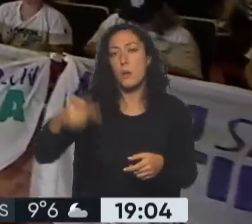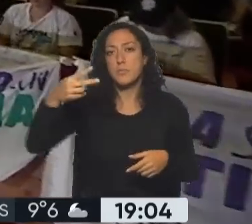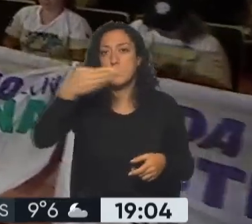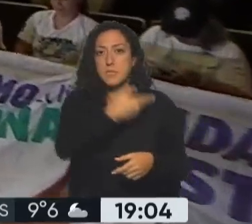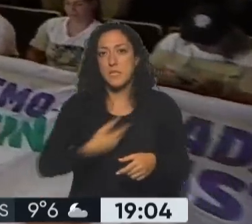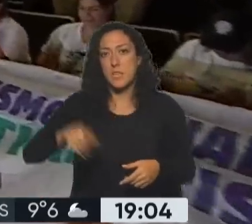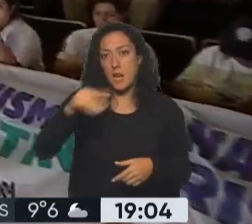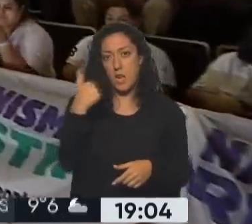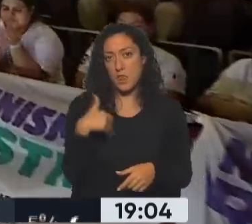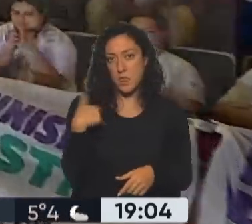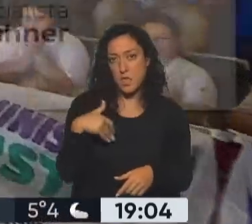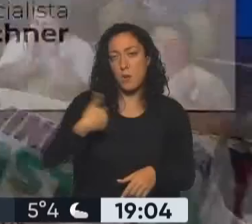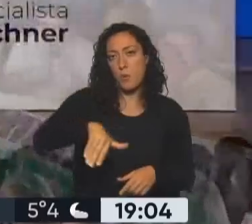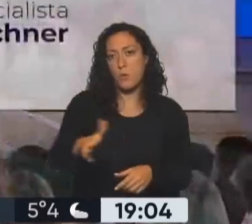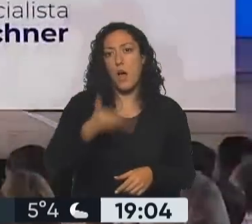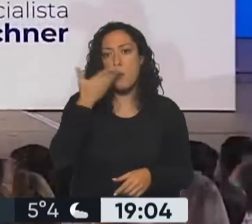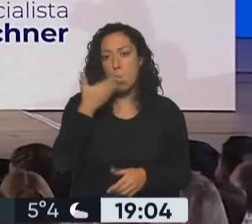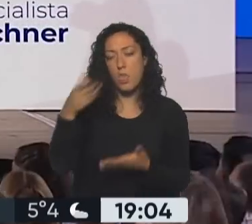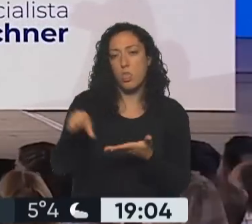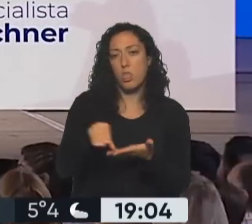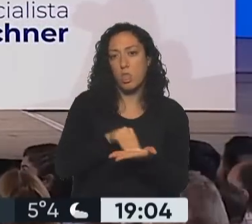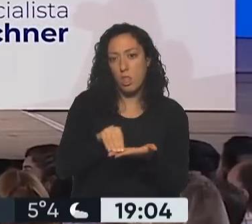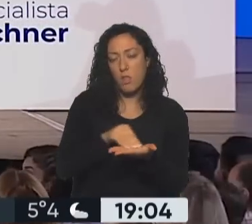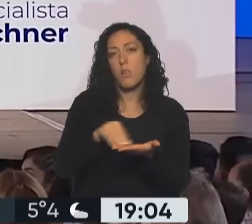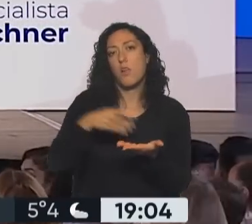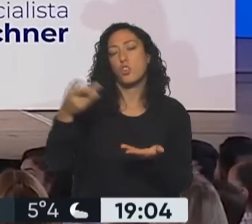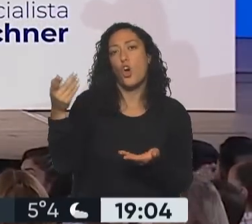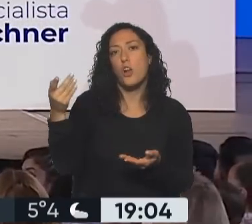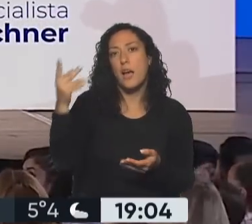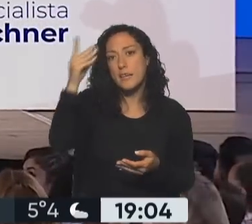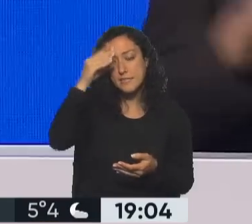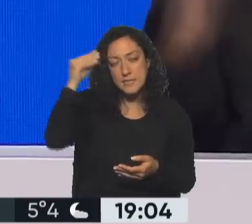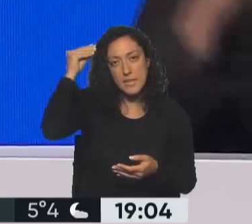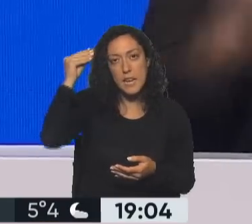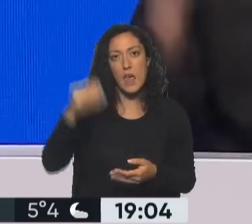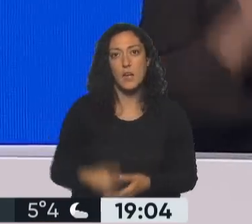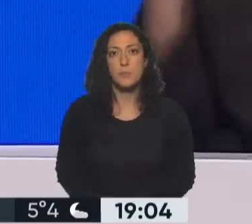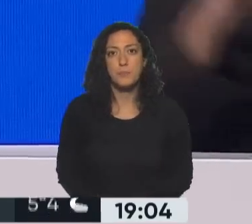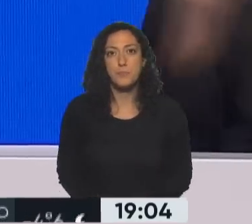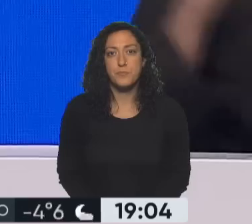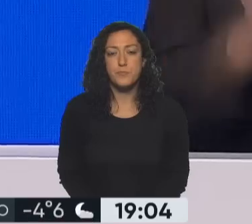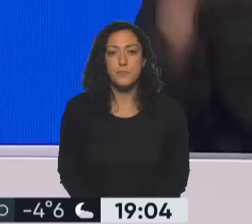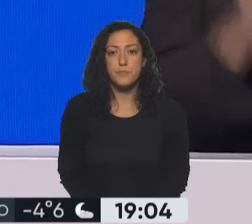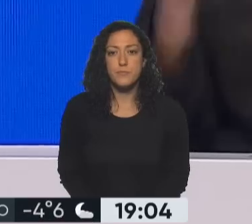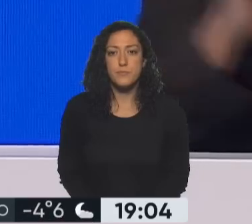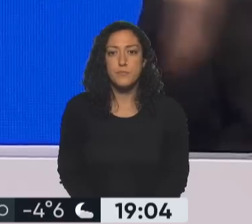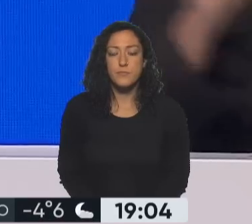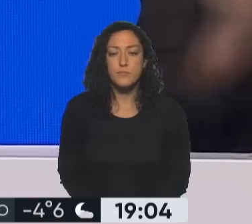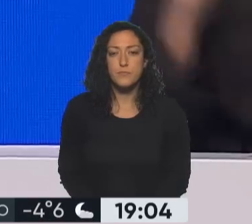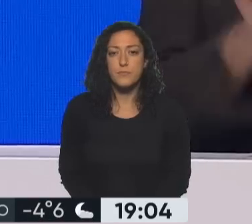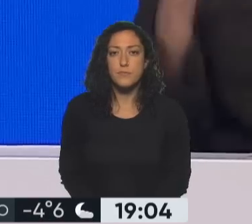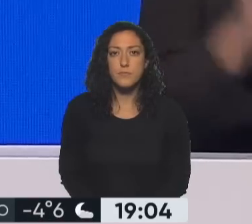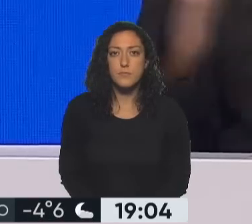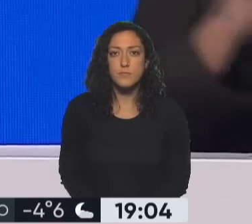vicepresidenta de la Nación, doctora Cristina Fernández de Kirchner.